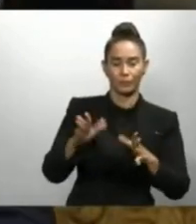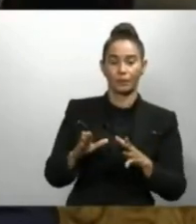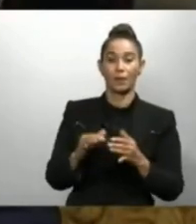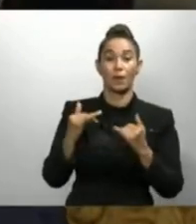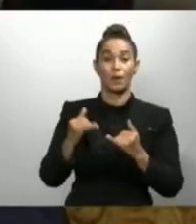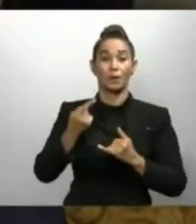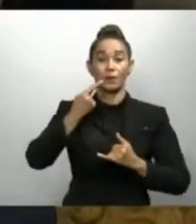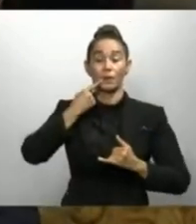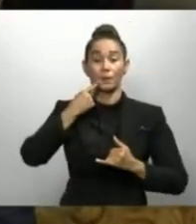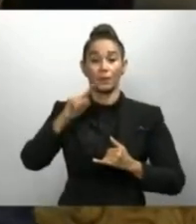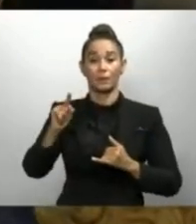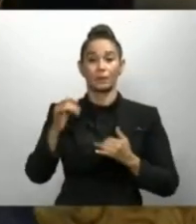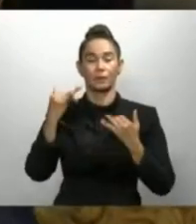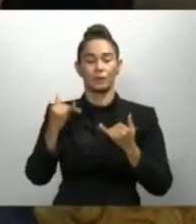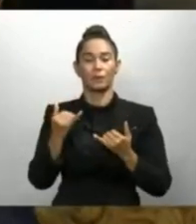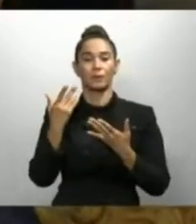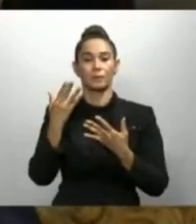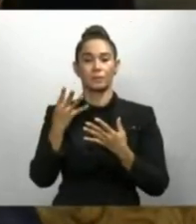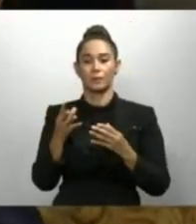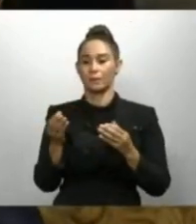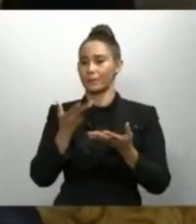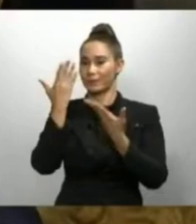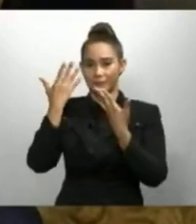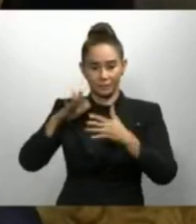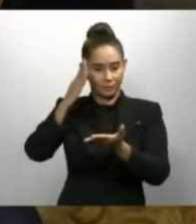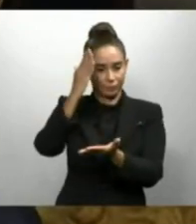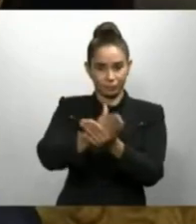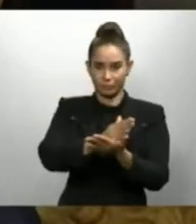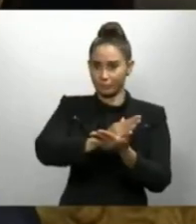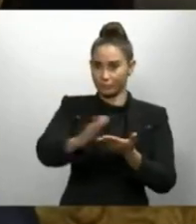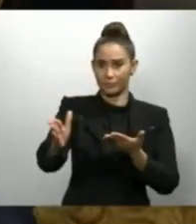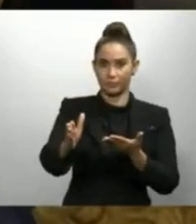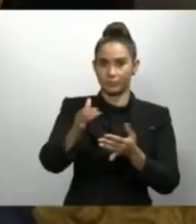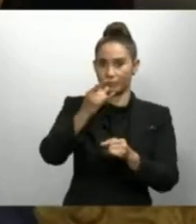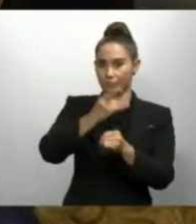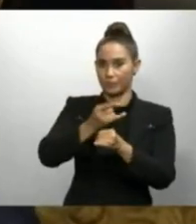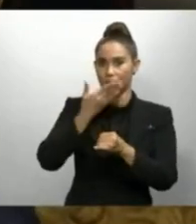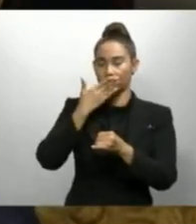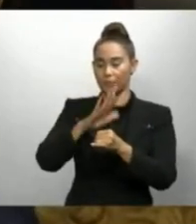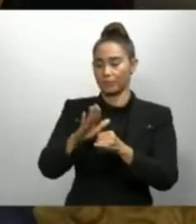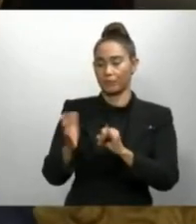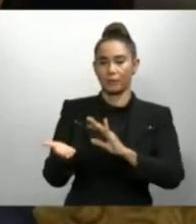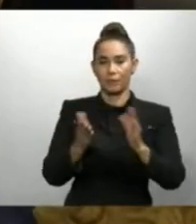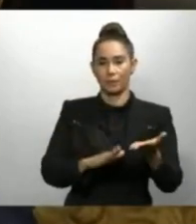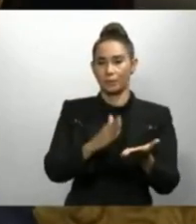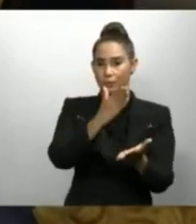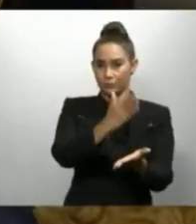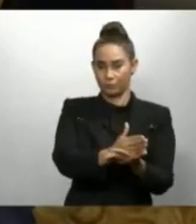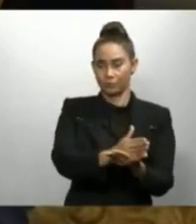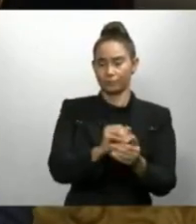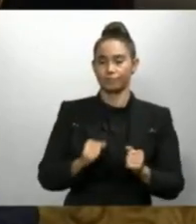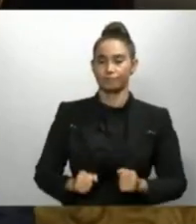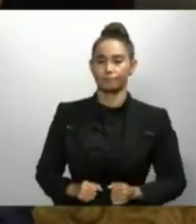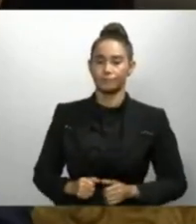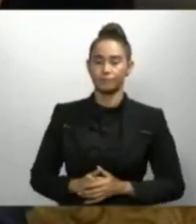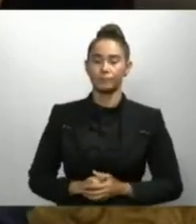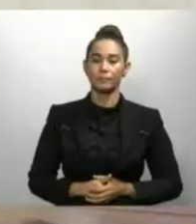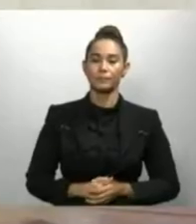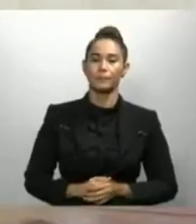decreto esperamos nosotros entonces que no haya presencia de metanol para que se sigan dando estos eventos.